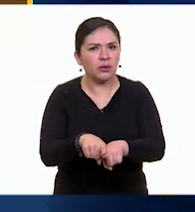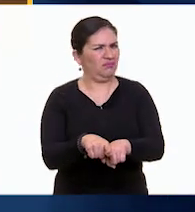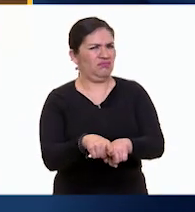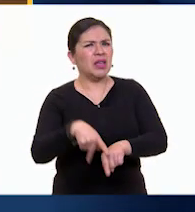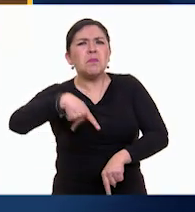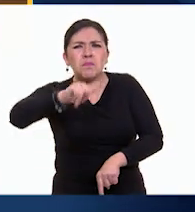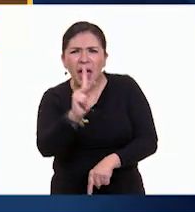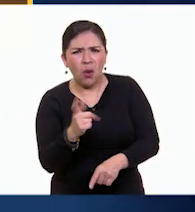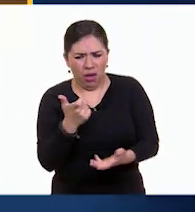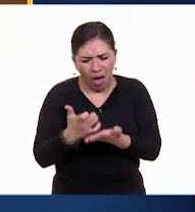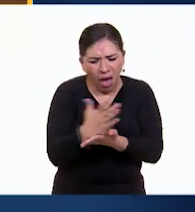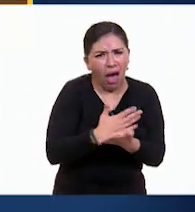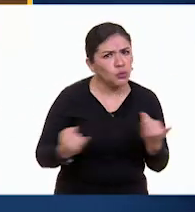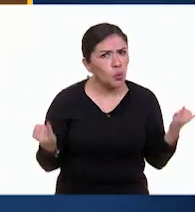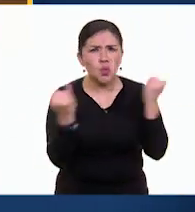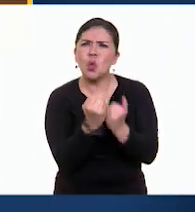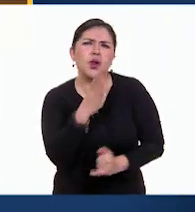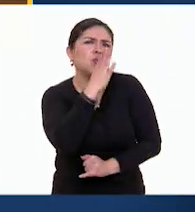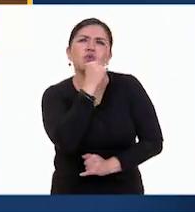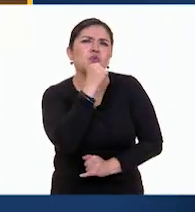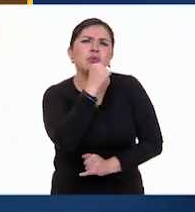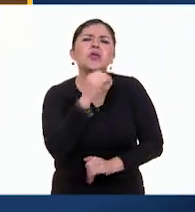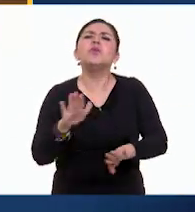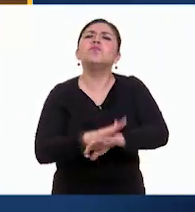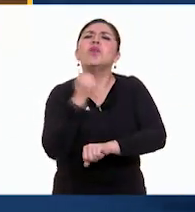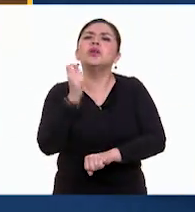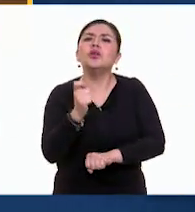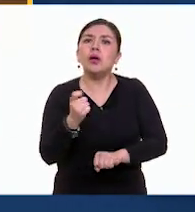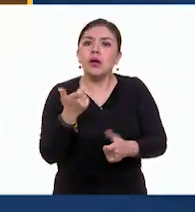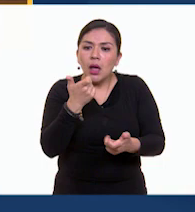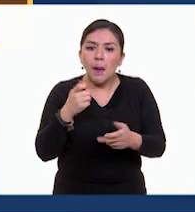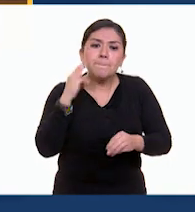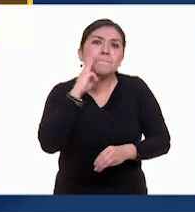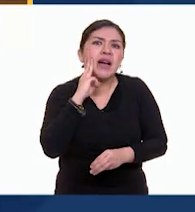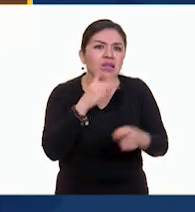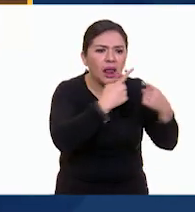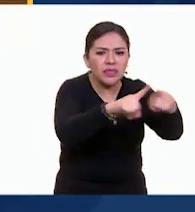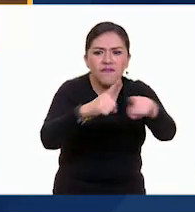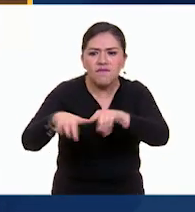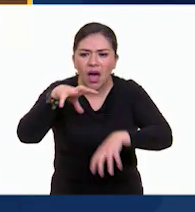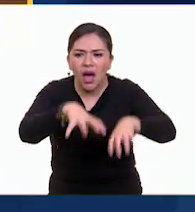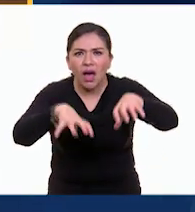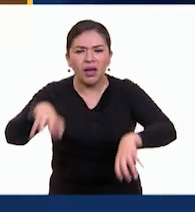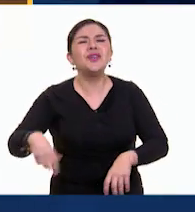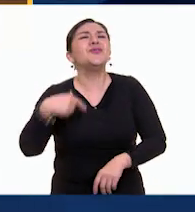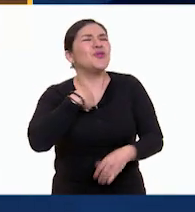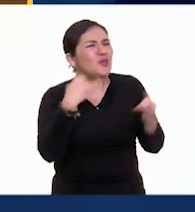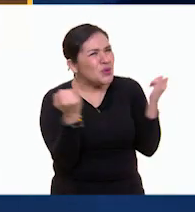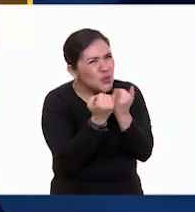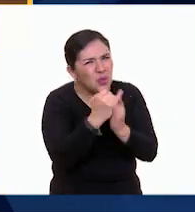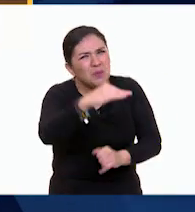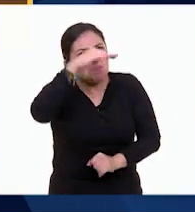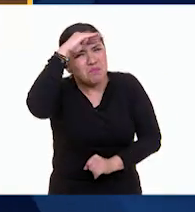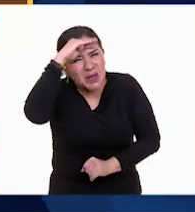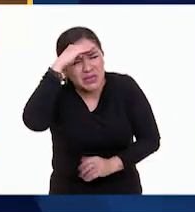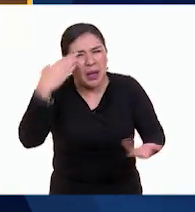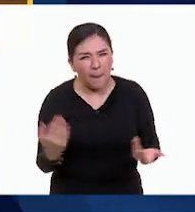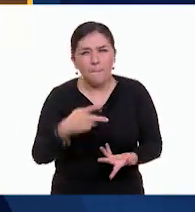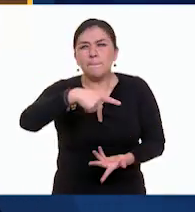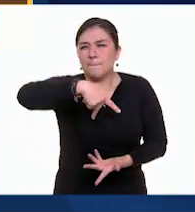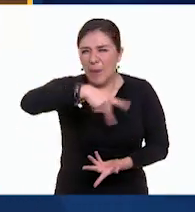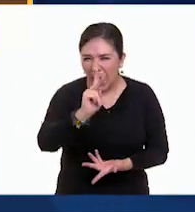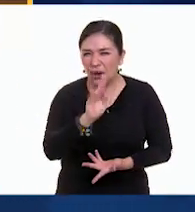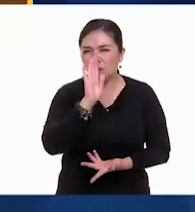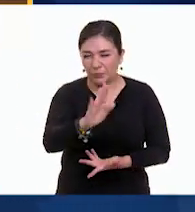podrán reunir la misma cantidad de dinero porque no tienen la misma cantidad de manzanas. Pues yo pensaba lo mismo. Sin